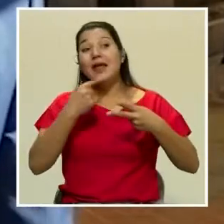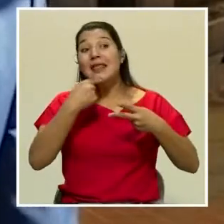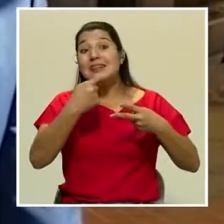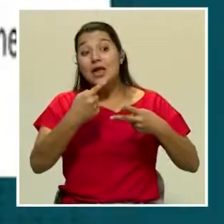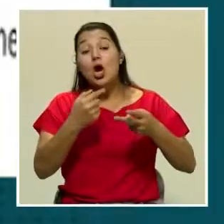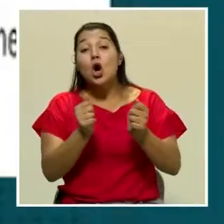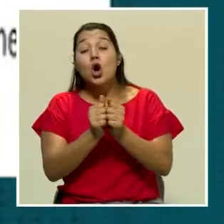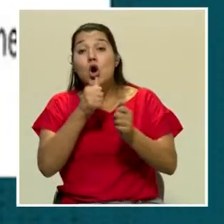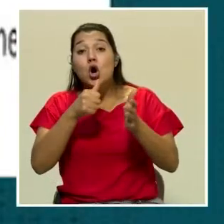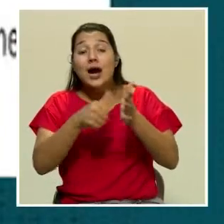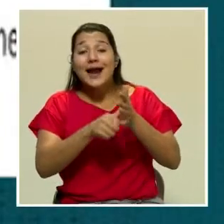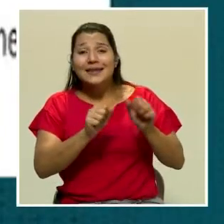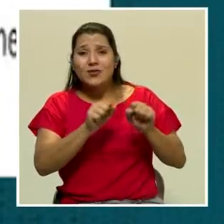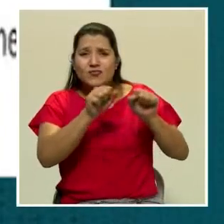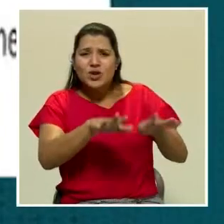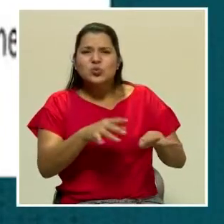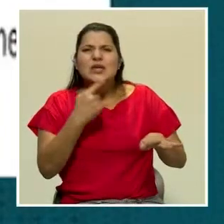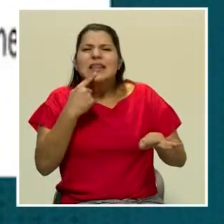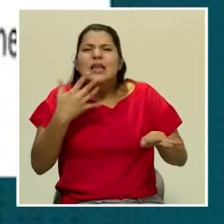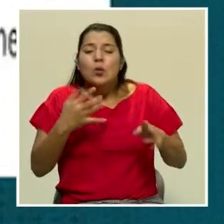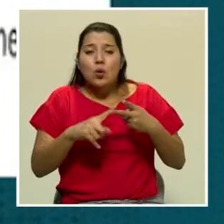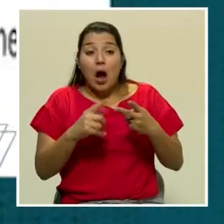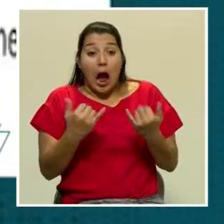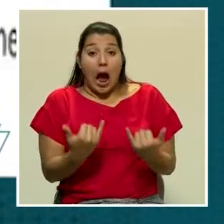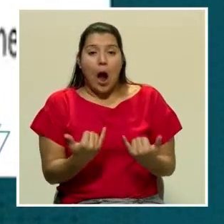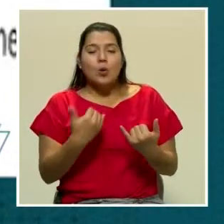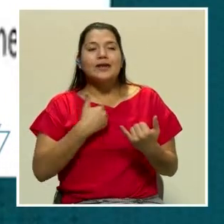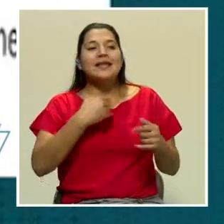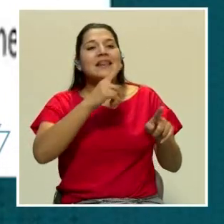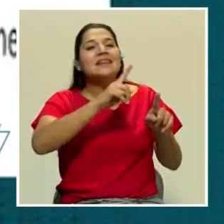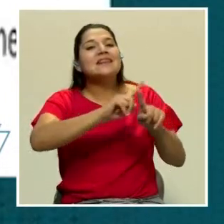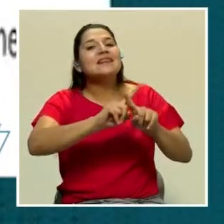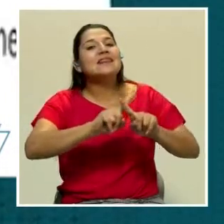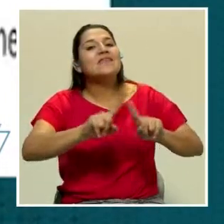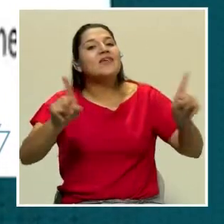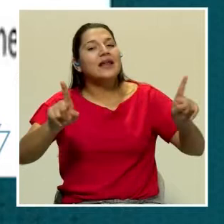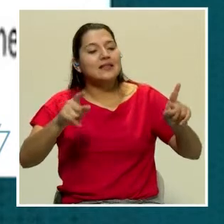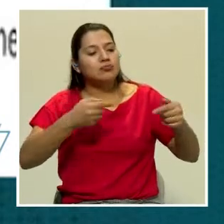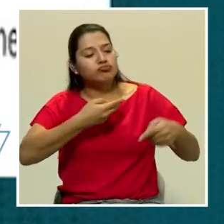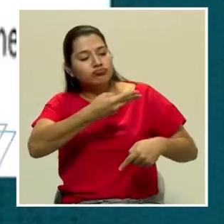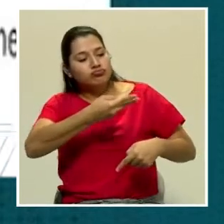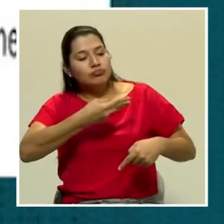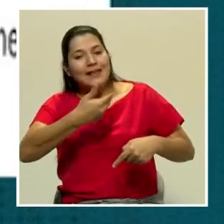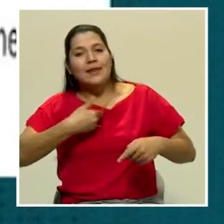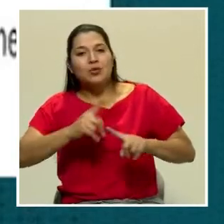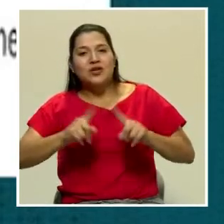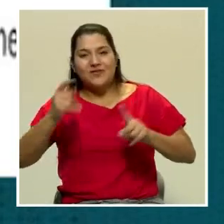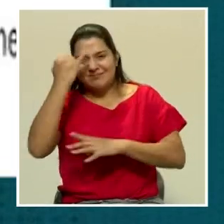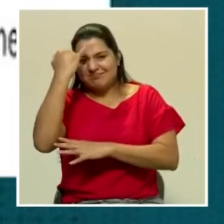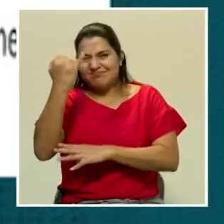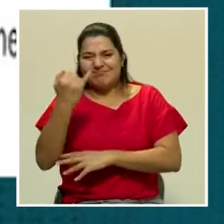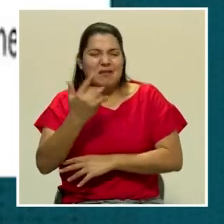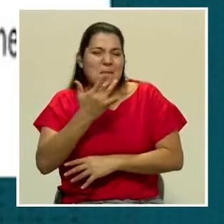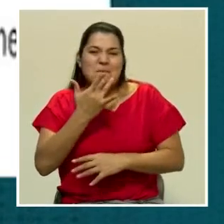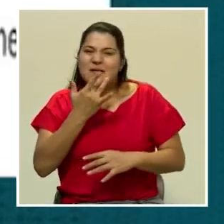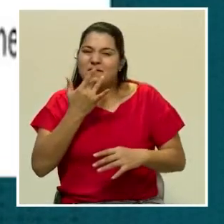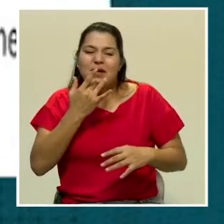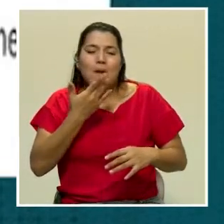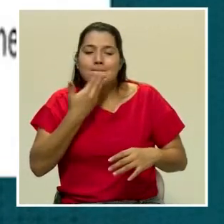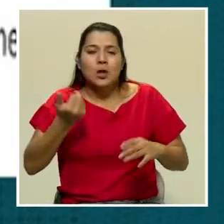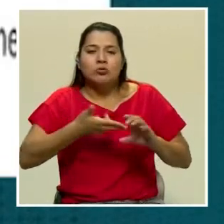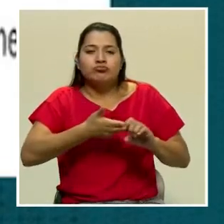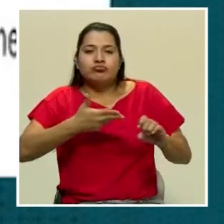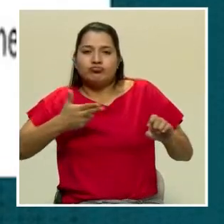de renuncia que en este instante existen diferentes ideologías que me llevan a hacerme a un lado, con el objetivo de no interferir en